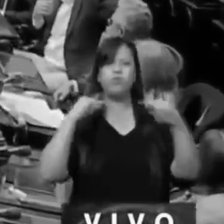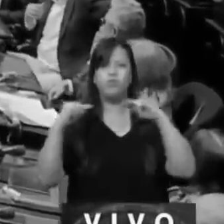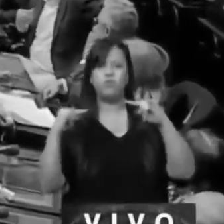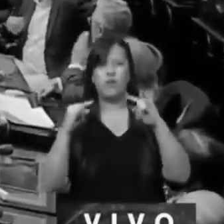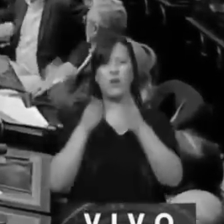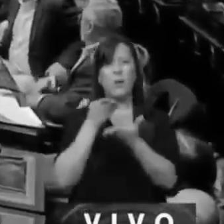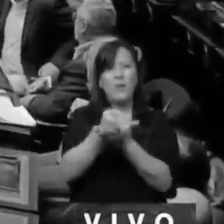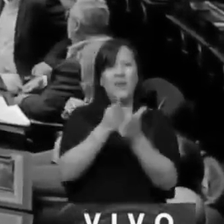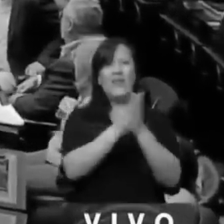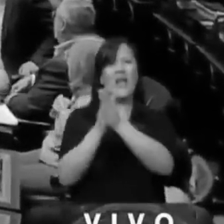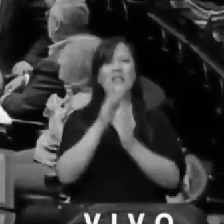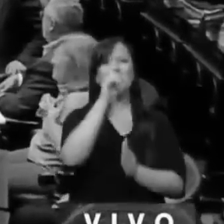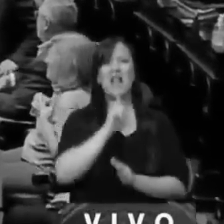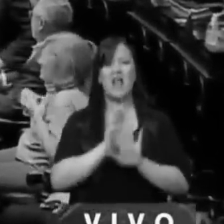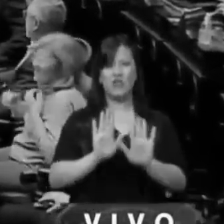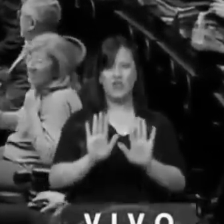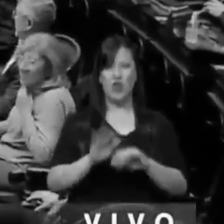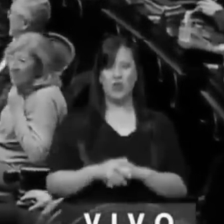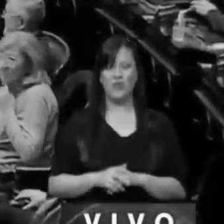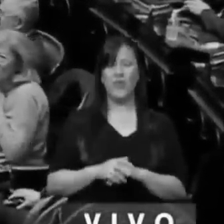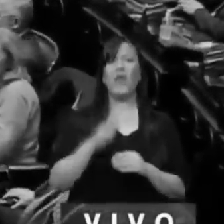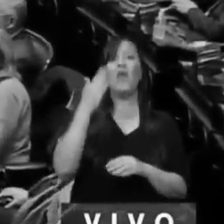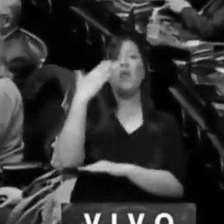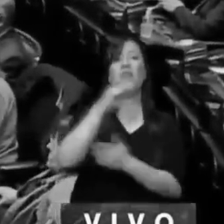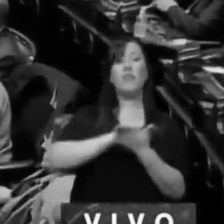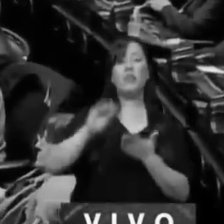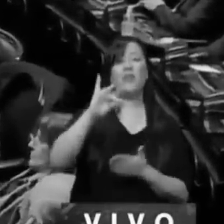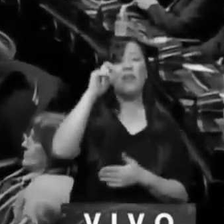diputados. Diputada del PLA.